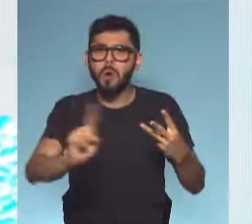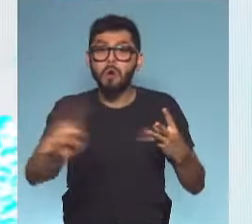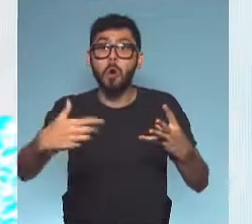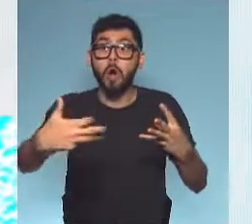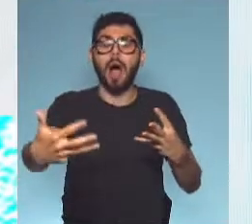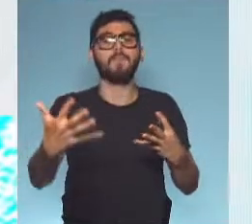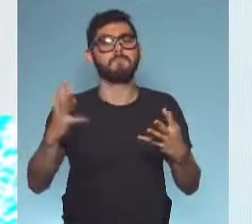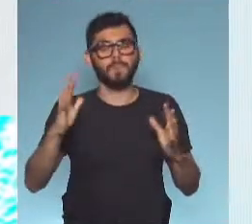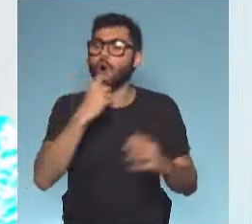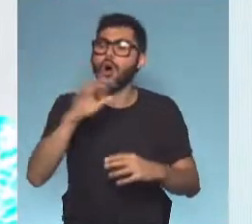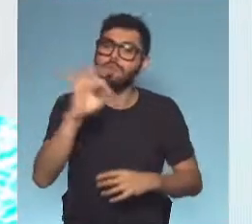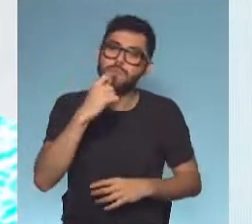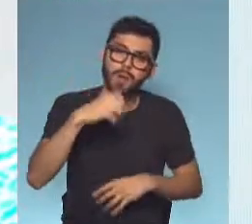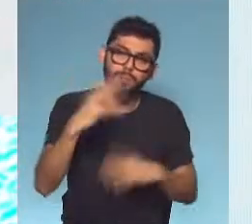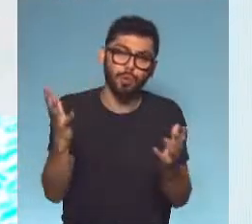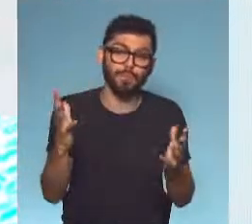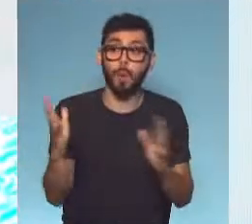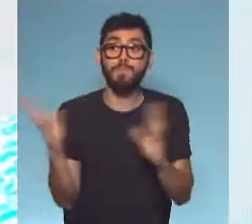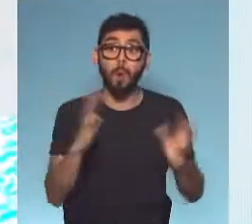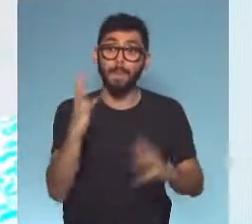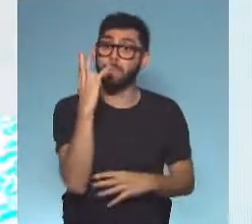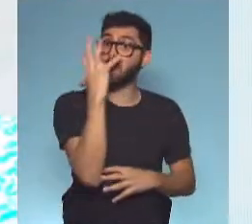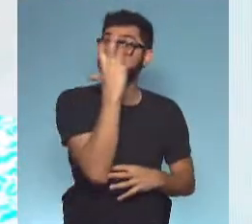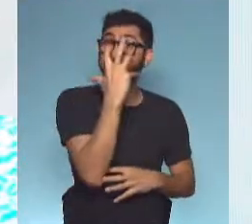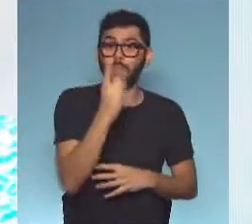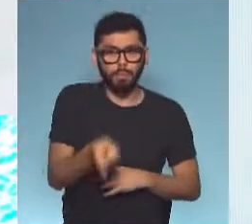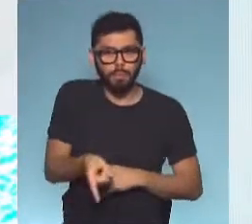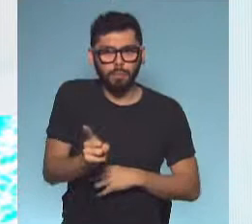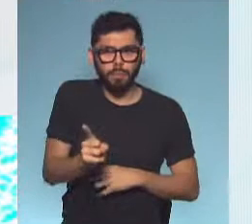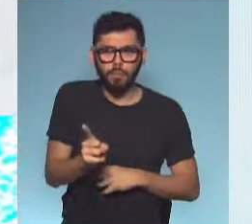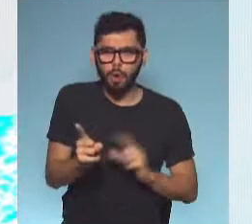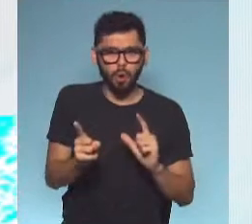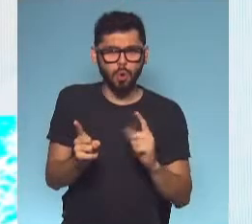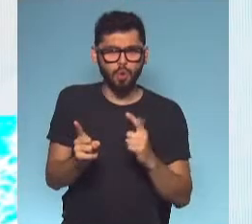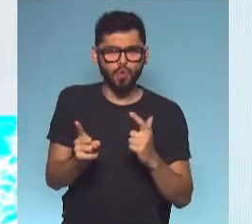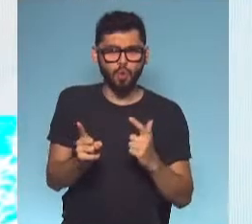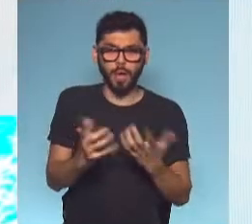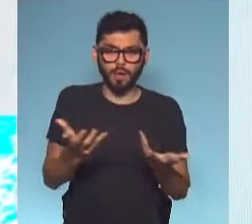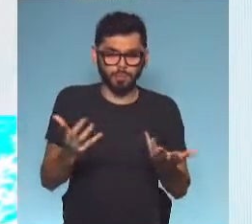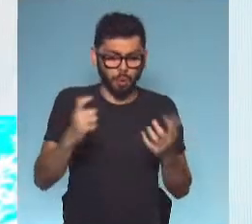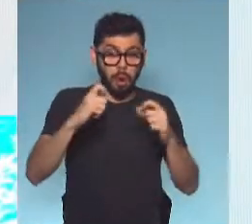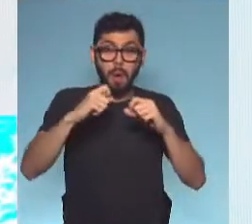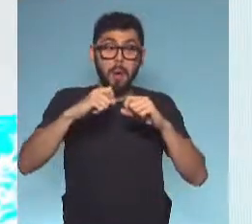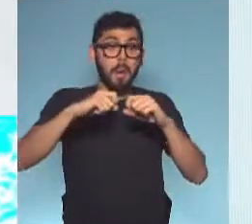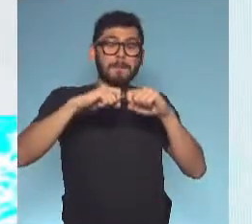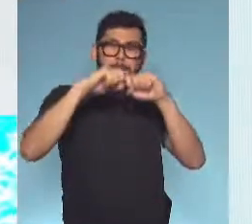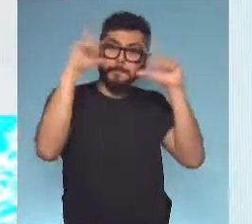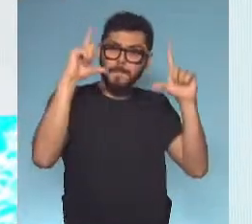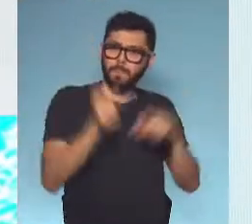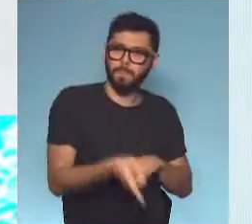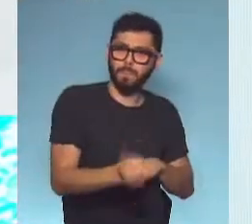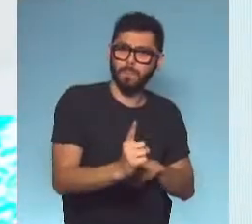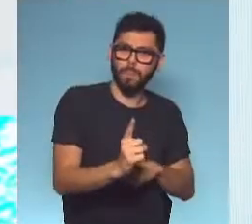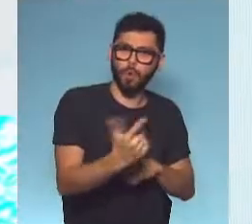que cuando estás, por ejemplo, en un momento de excitación, no tenés erecciones. Entonces, sí, bueno, ya si me levanto sin erecciones y además